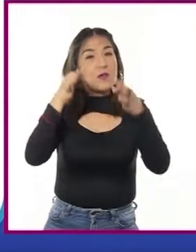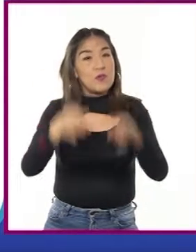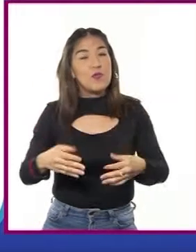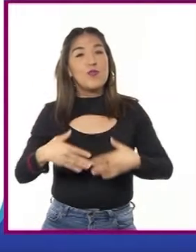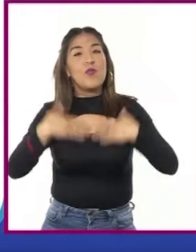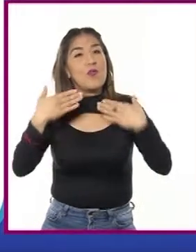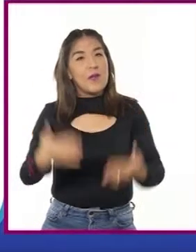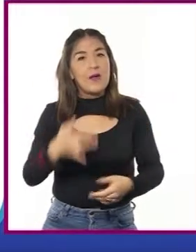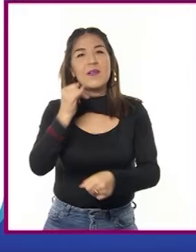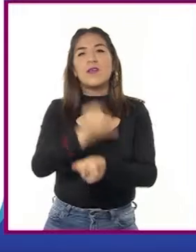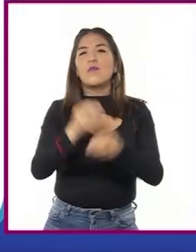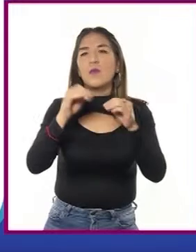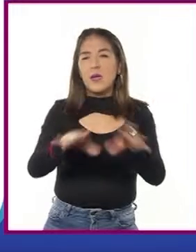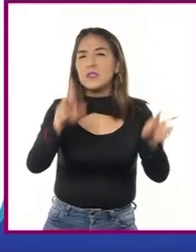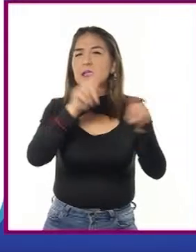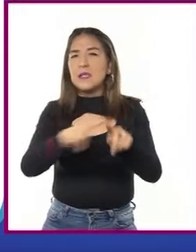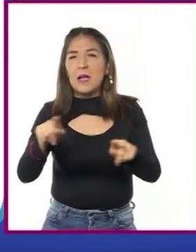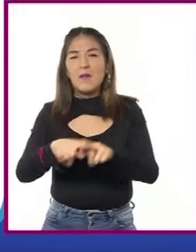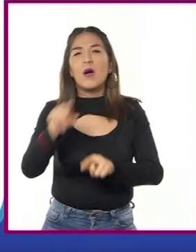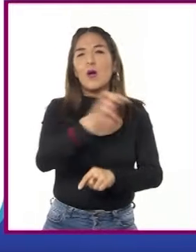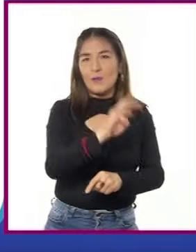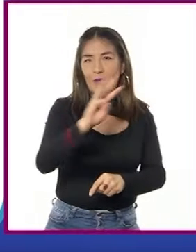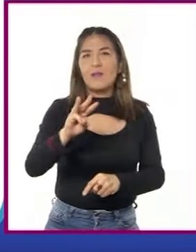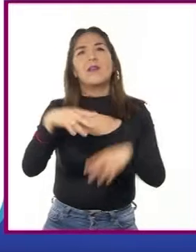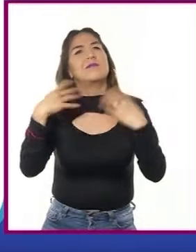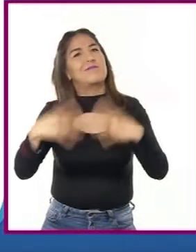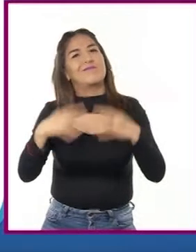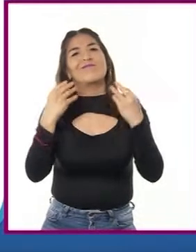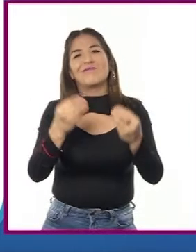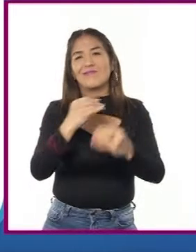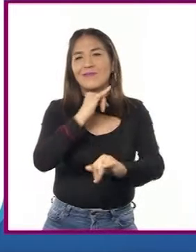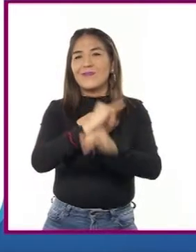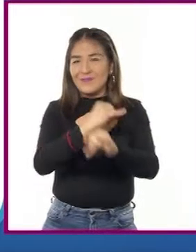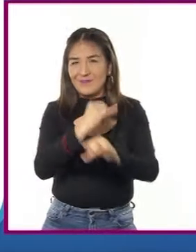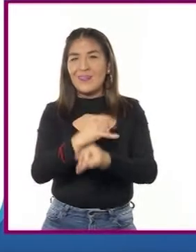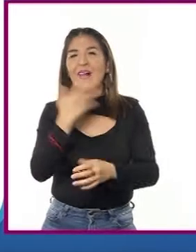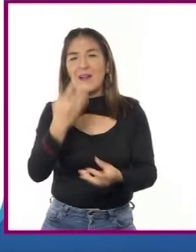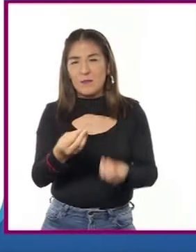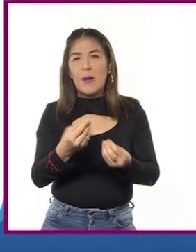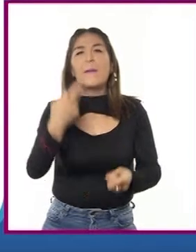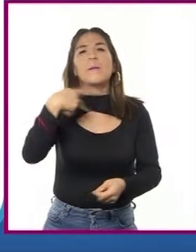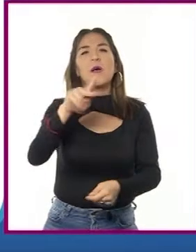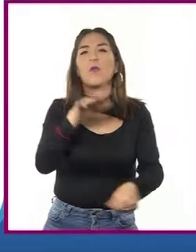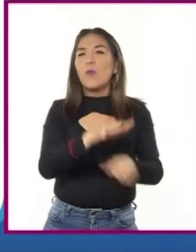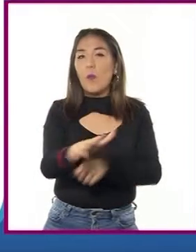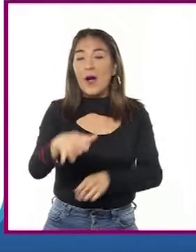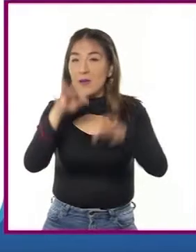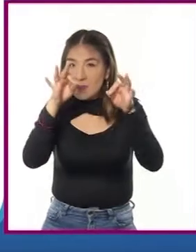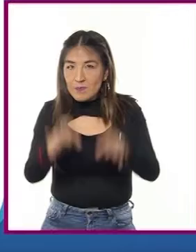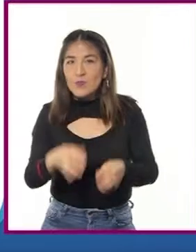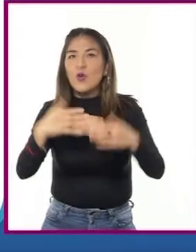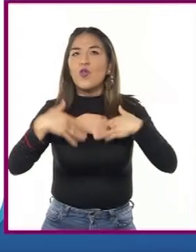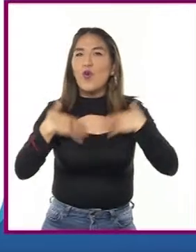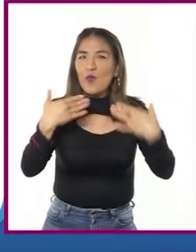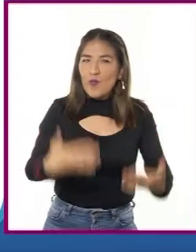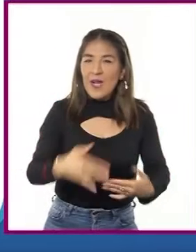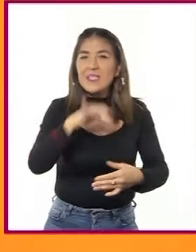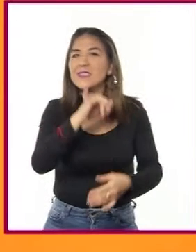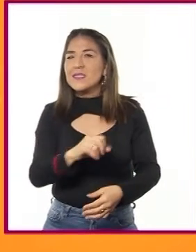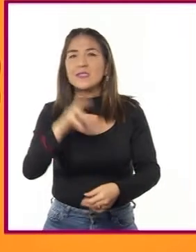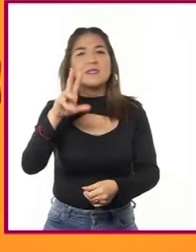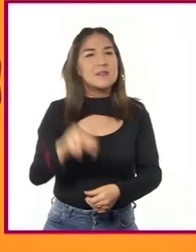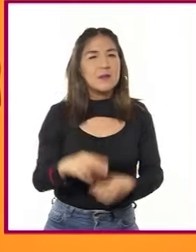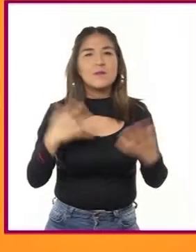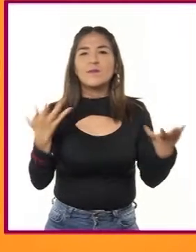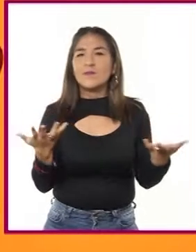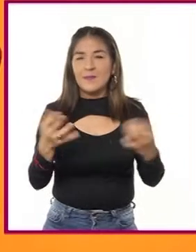podríamos consultar diversas fuentes porque existen muchas, pero ¿cuáles son confiables y cuáles no?